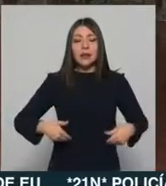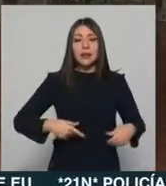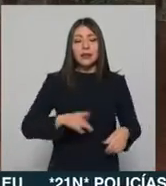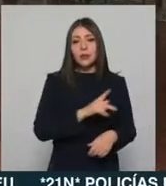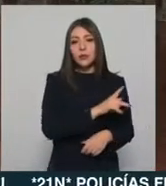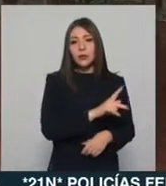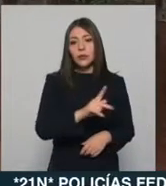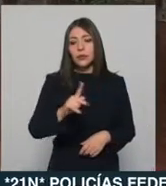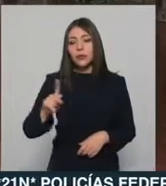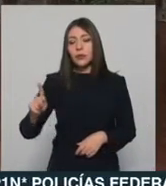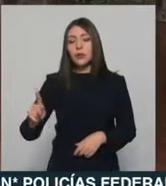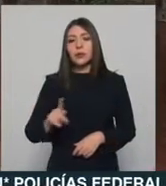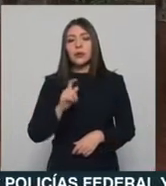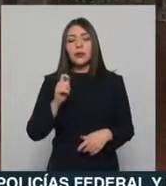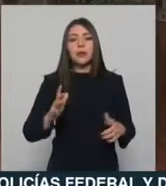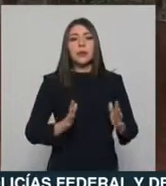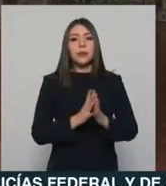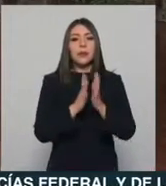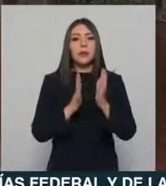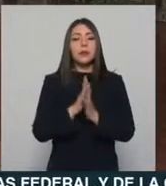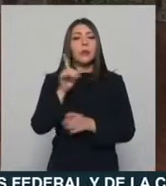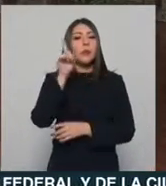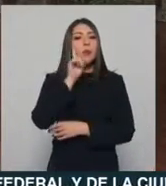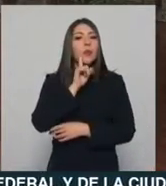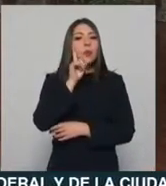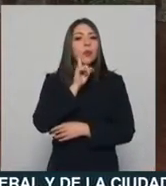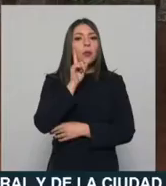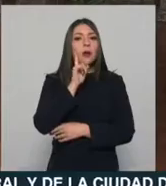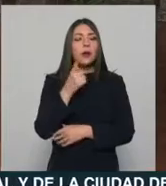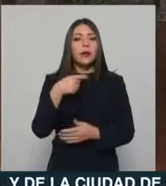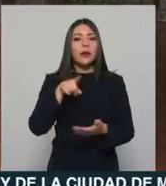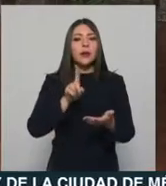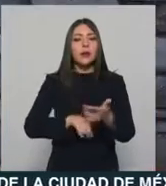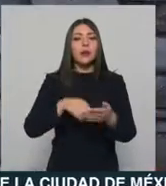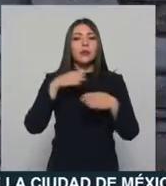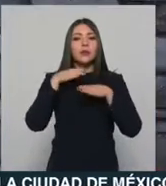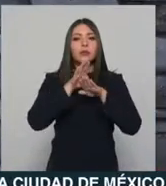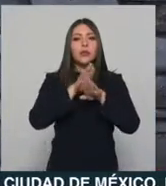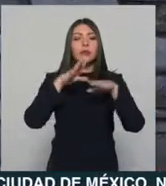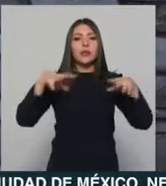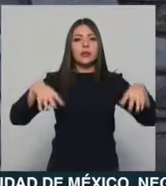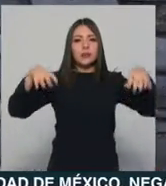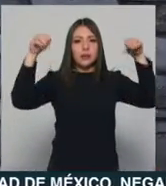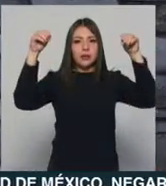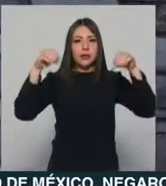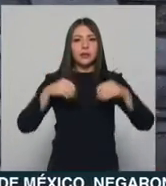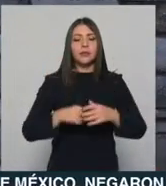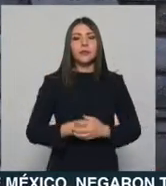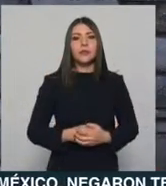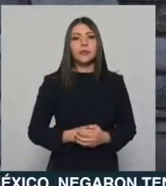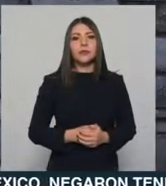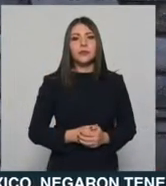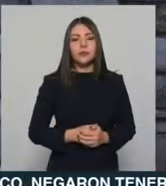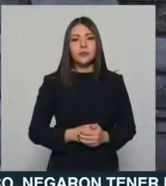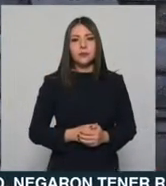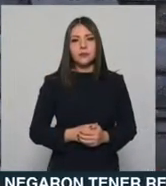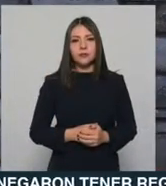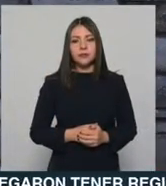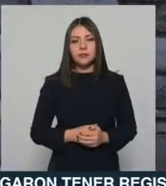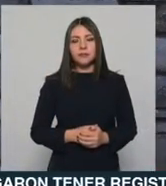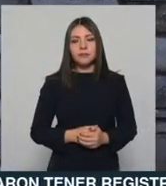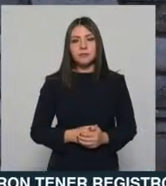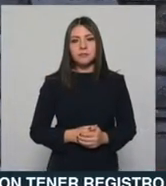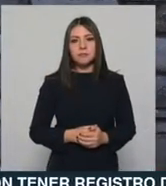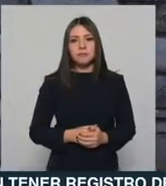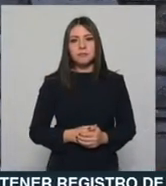y la importancia de la participación de la mujer dentro de las artes circenses. Claro que sí. Estamos acostumbrados a la